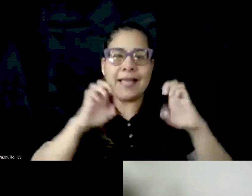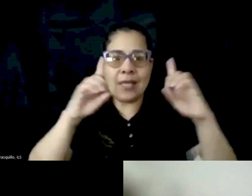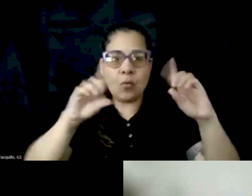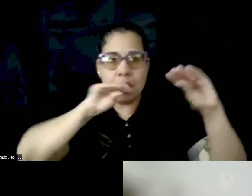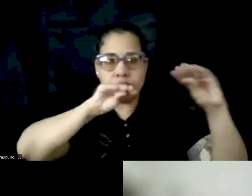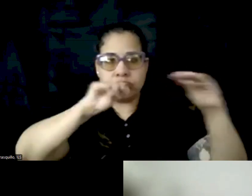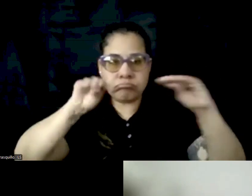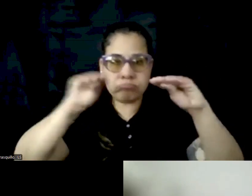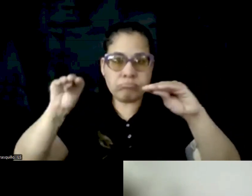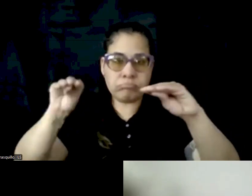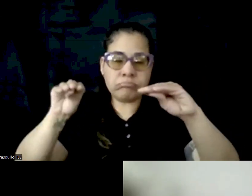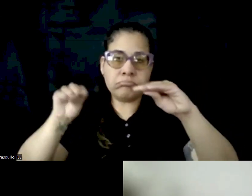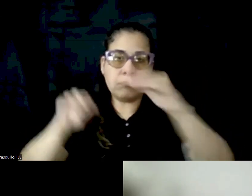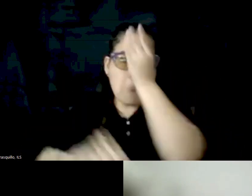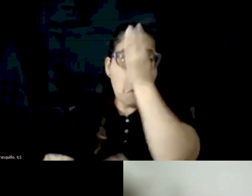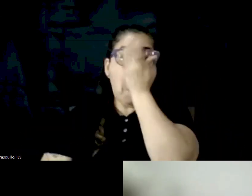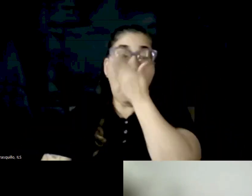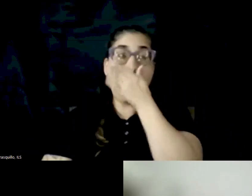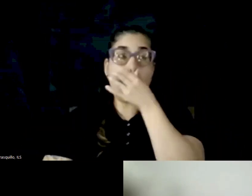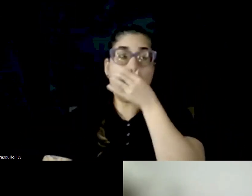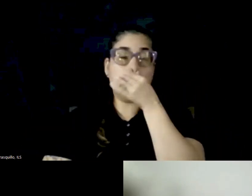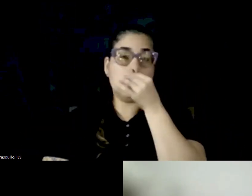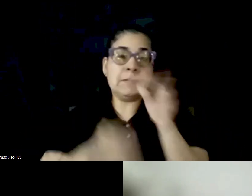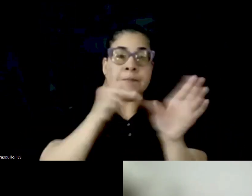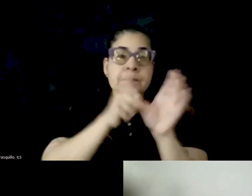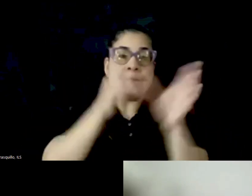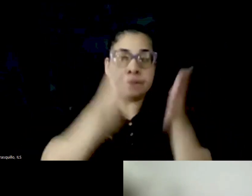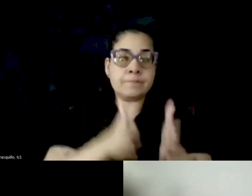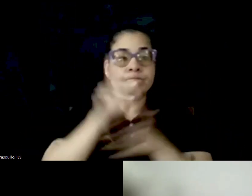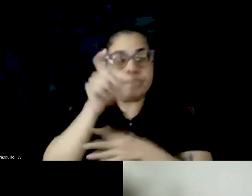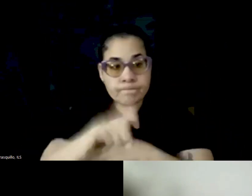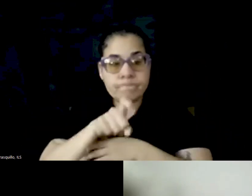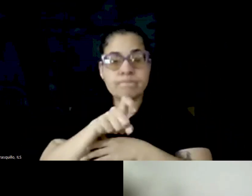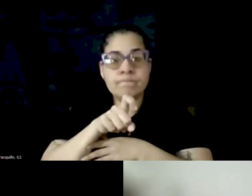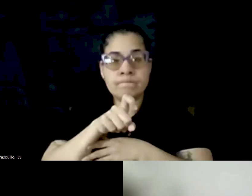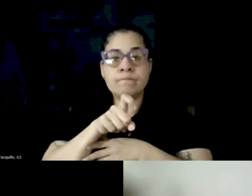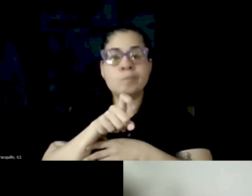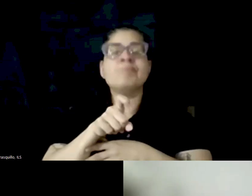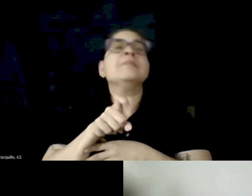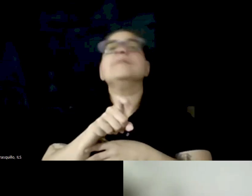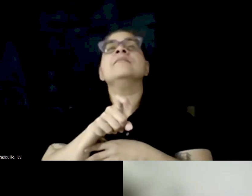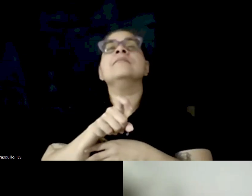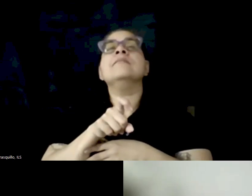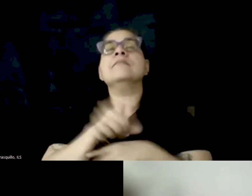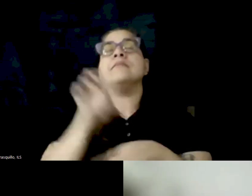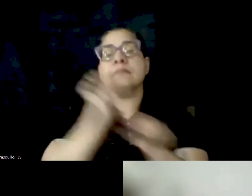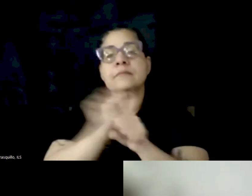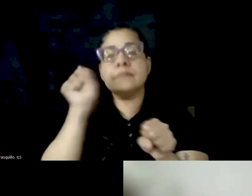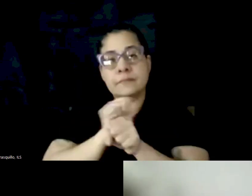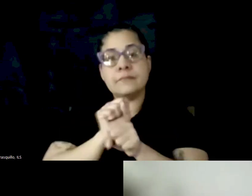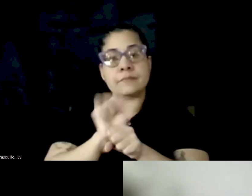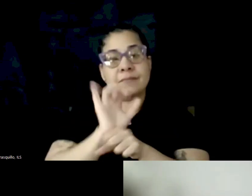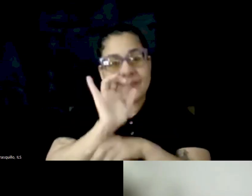que un psiquiatra debe, como parte de su intervención, trabajar ese